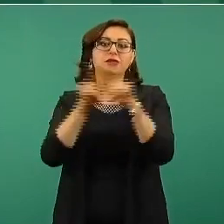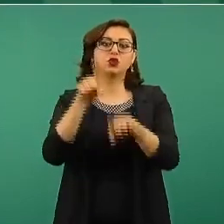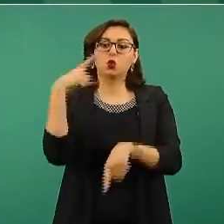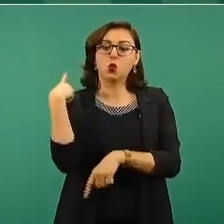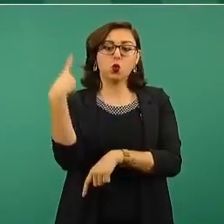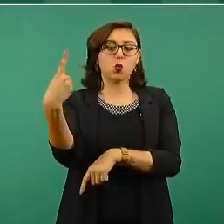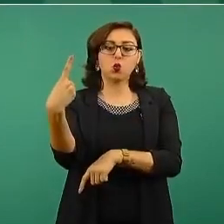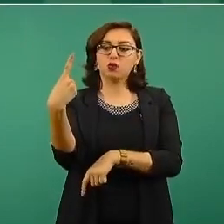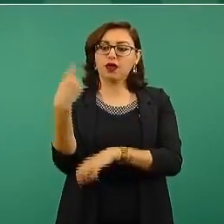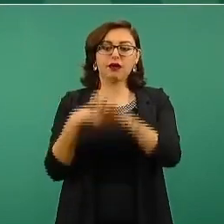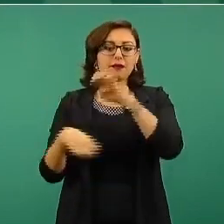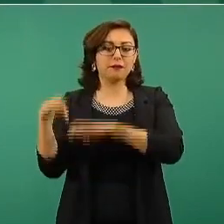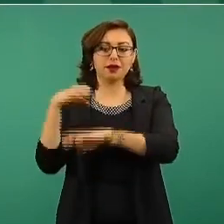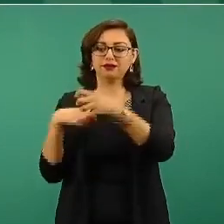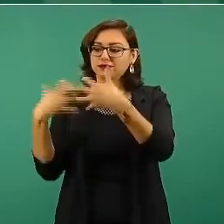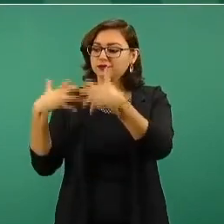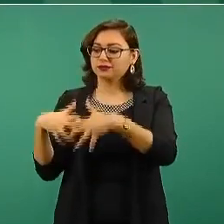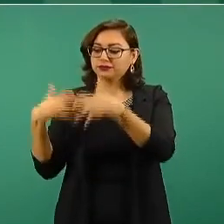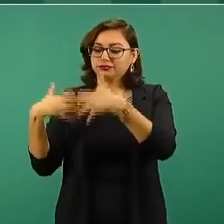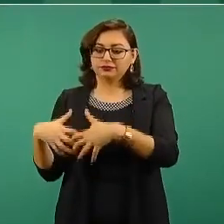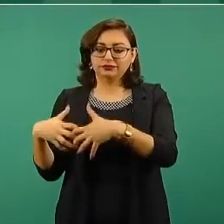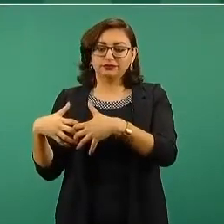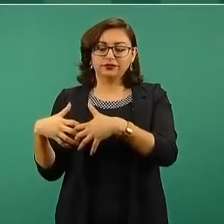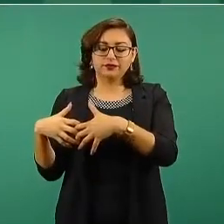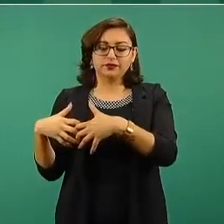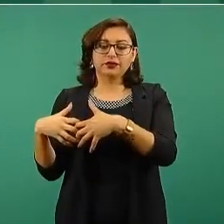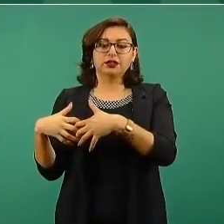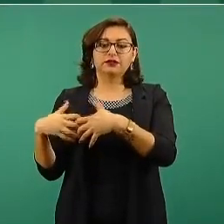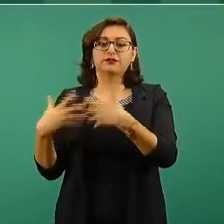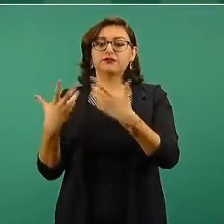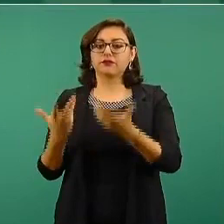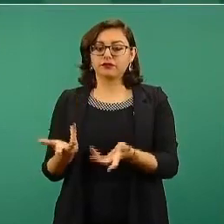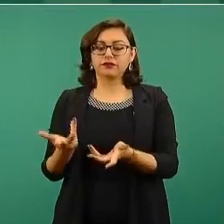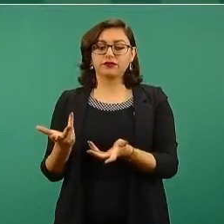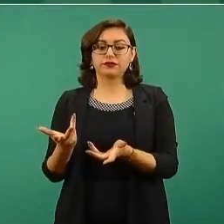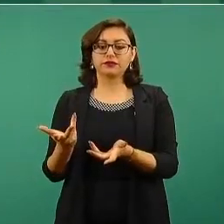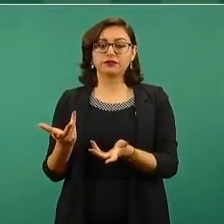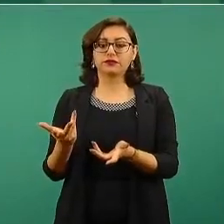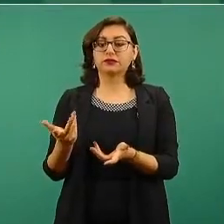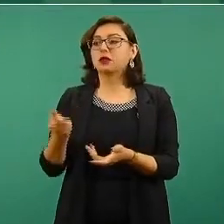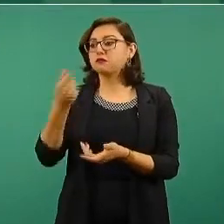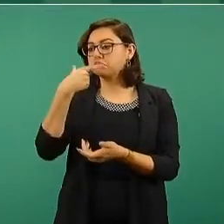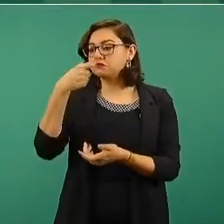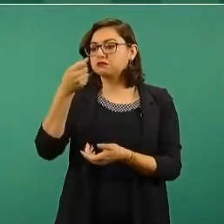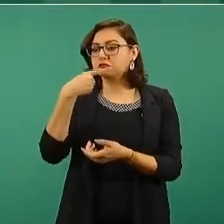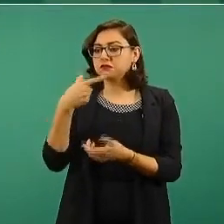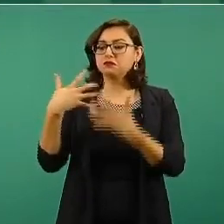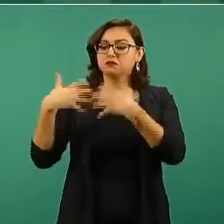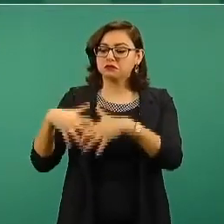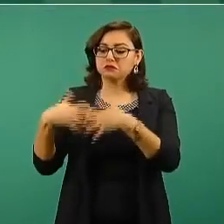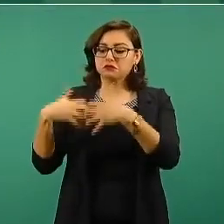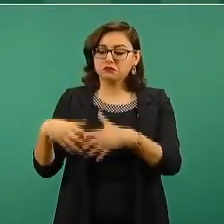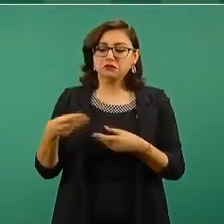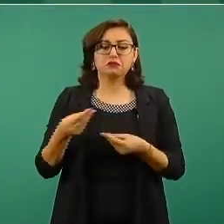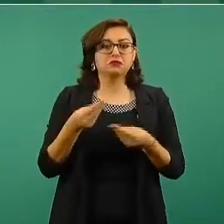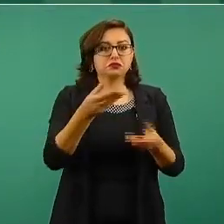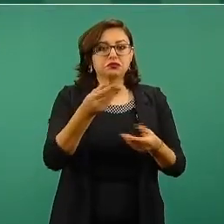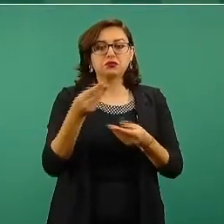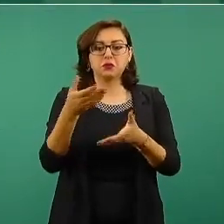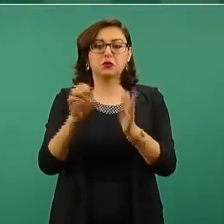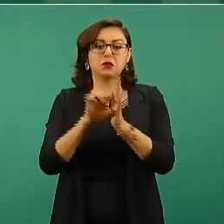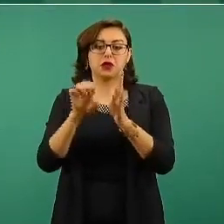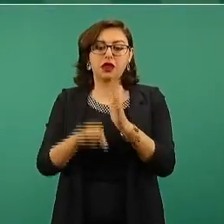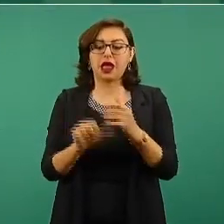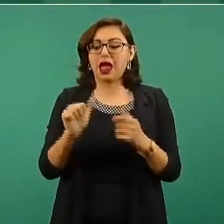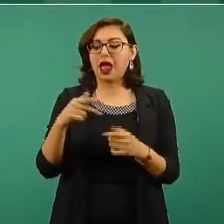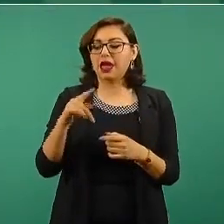daban servicio, daban el camino de uso de los medicamentos, por ejemplo los